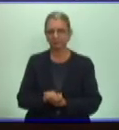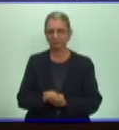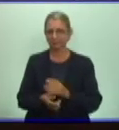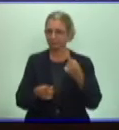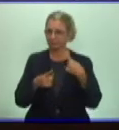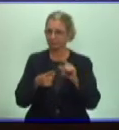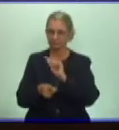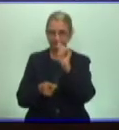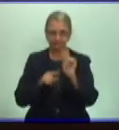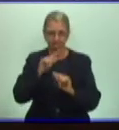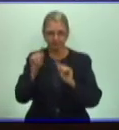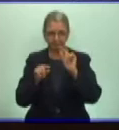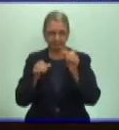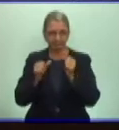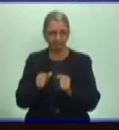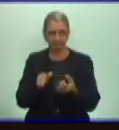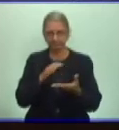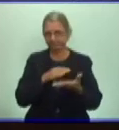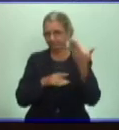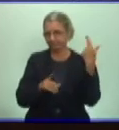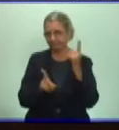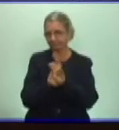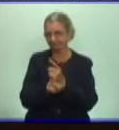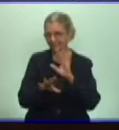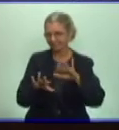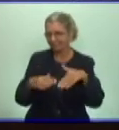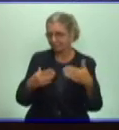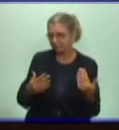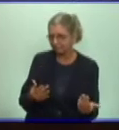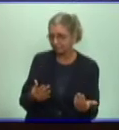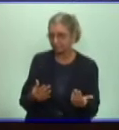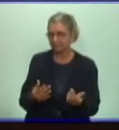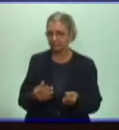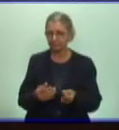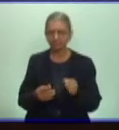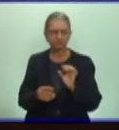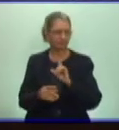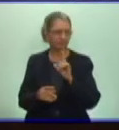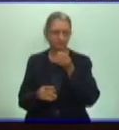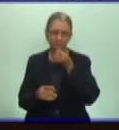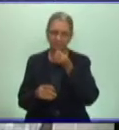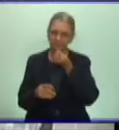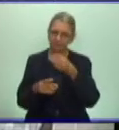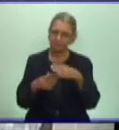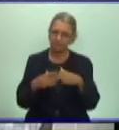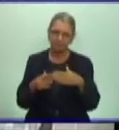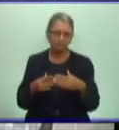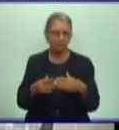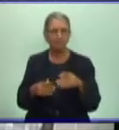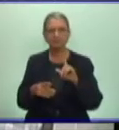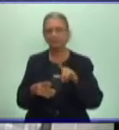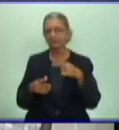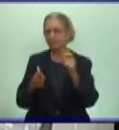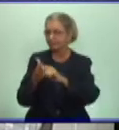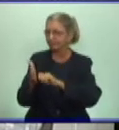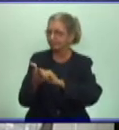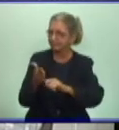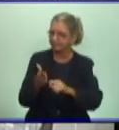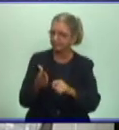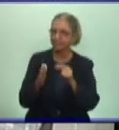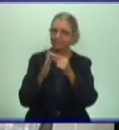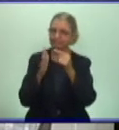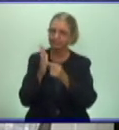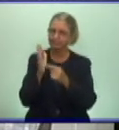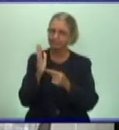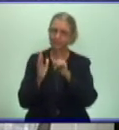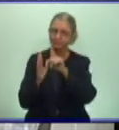pregunta que nos quedó también del encuentro anterior, es que independientemente que van a desarrollar el estudio de la localidad con el plan tipo, con esos 11